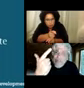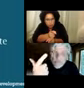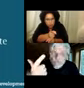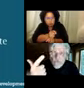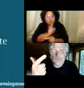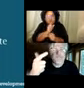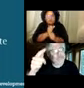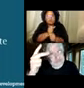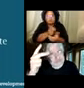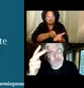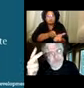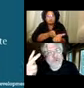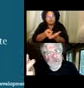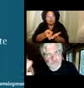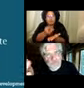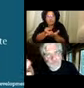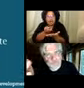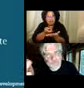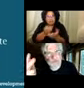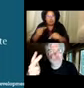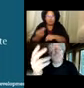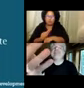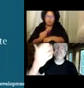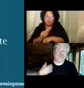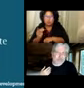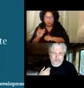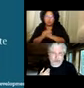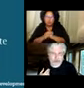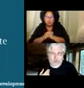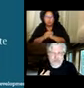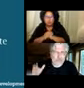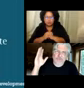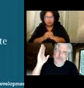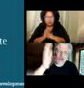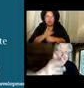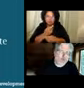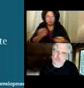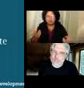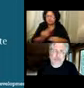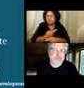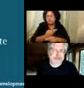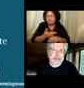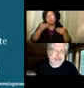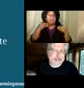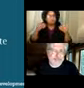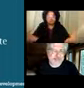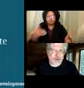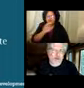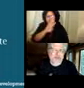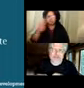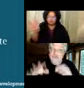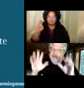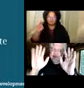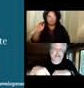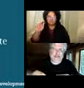precisa, correcta, válida, pero también que se pueda usar. Por favor, use nuestros recursos. Vaya a